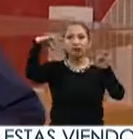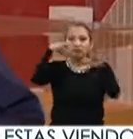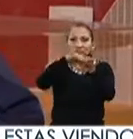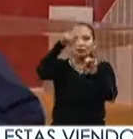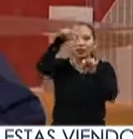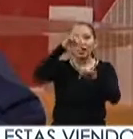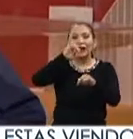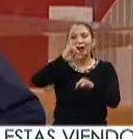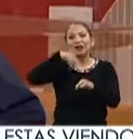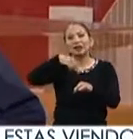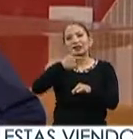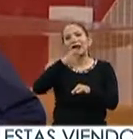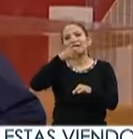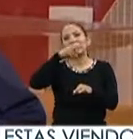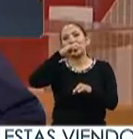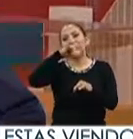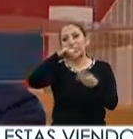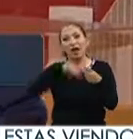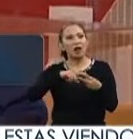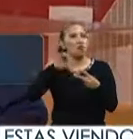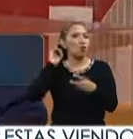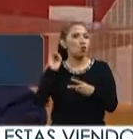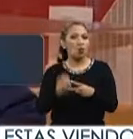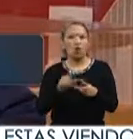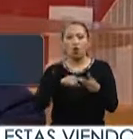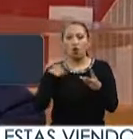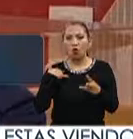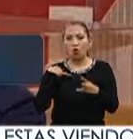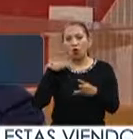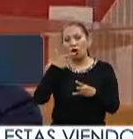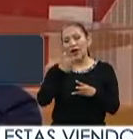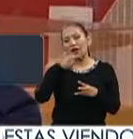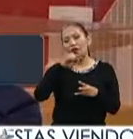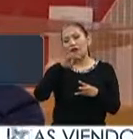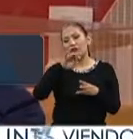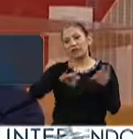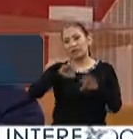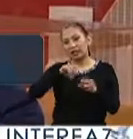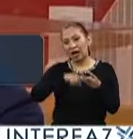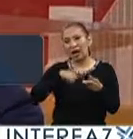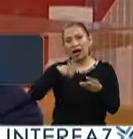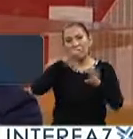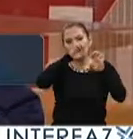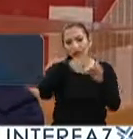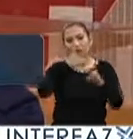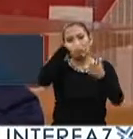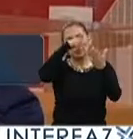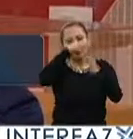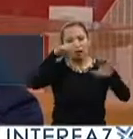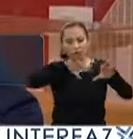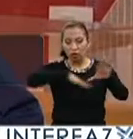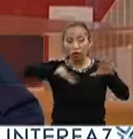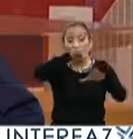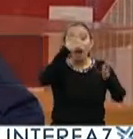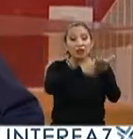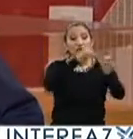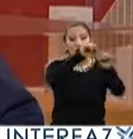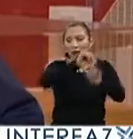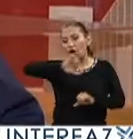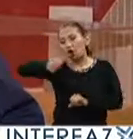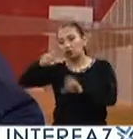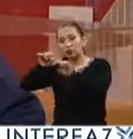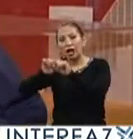como ingeniería, como geofísica, escultura, pintura, todo en la misma sala. Hay otra